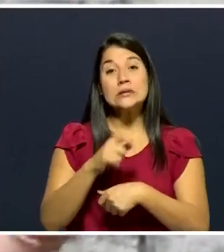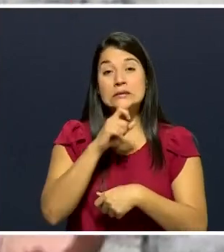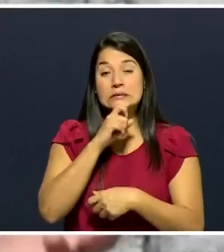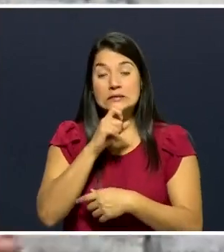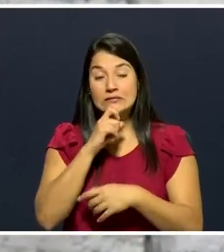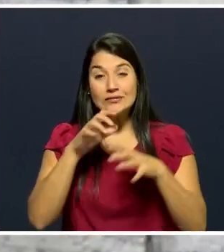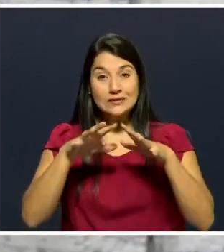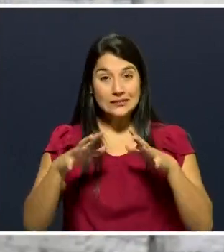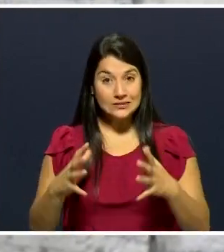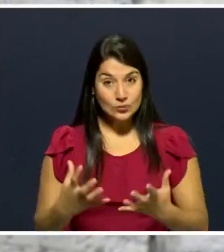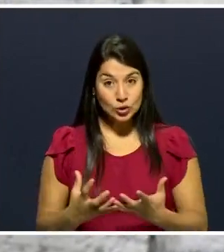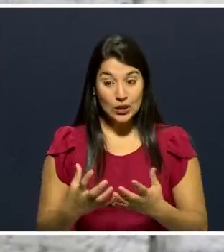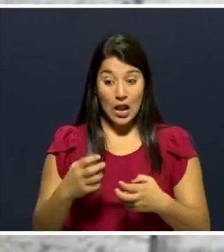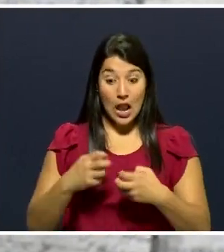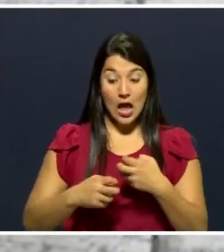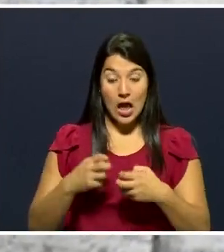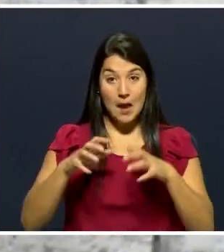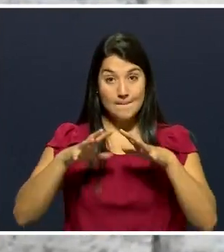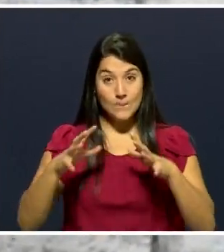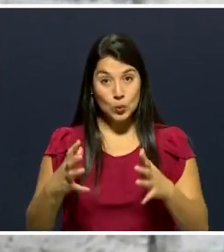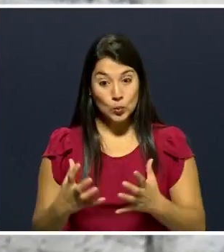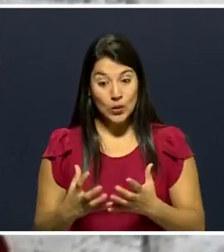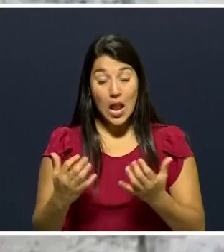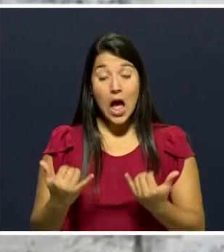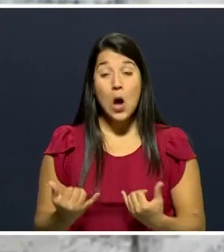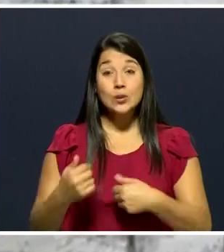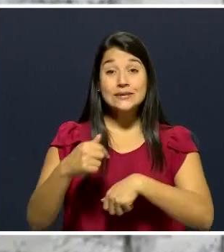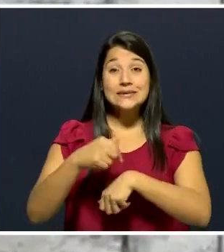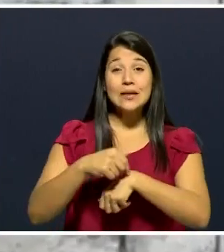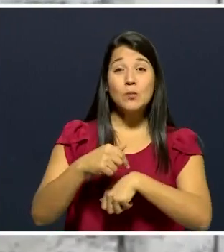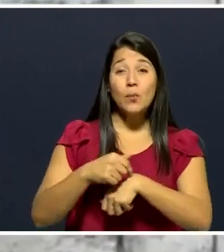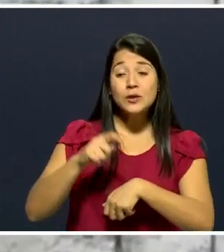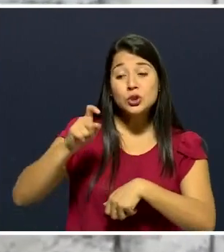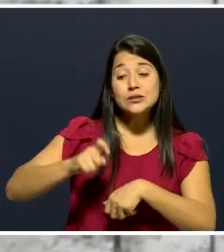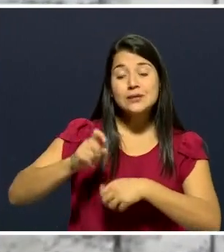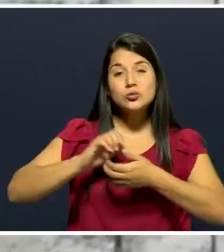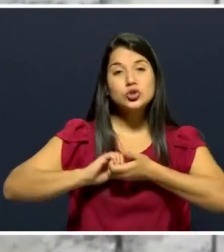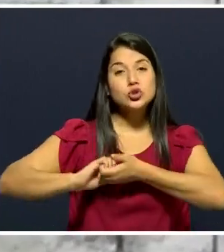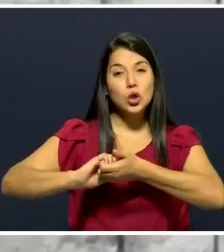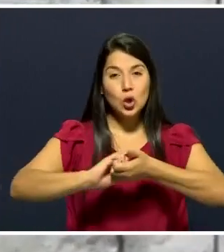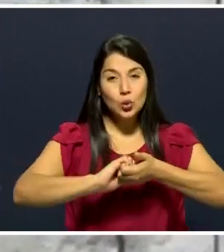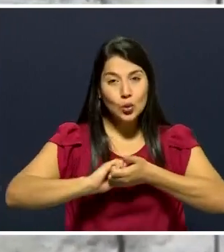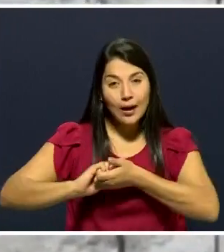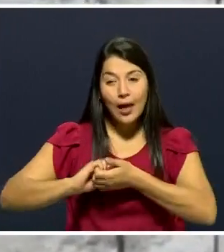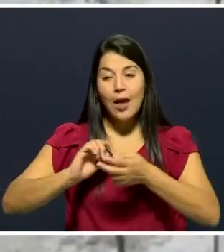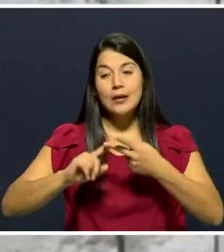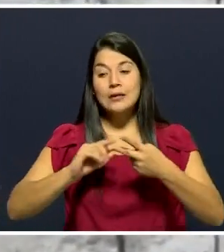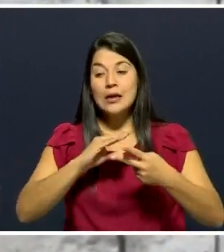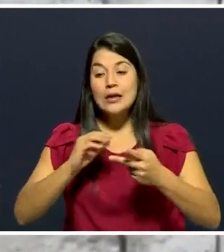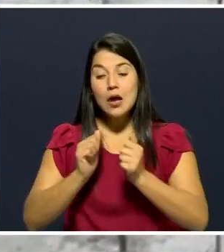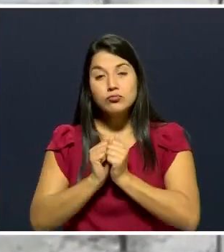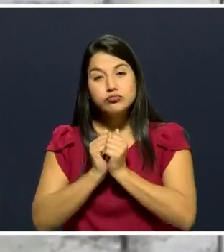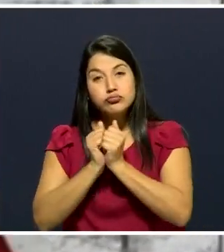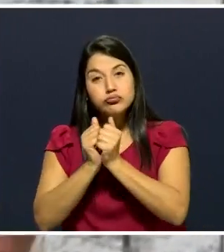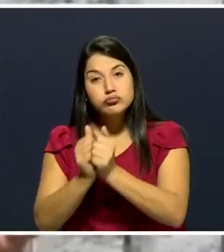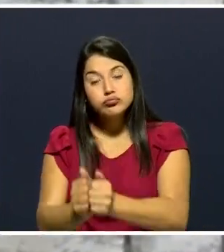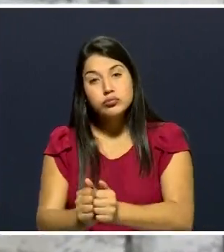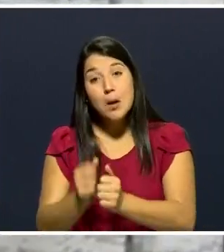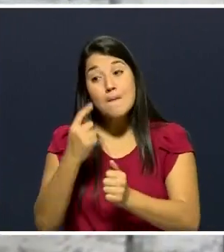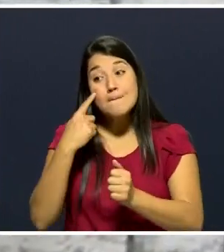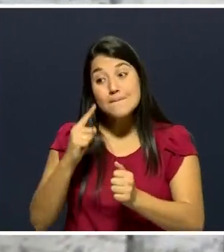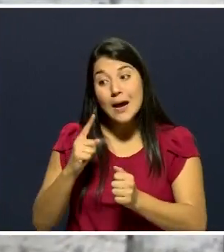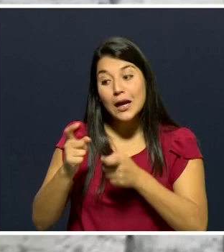crisis mundial, en estos momentos en que esa solidaridad y ese acompañamiento para la